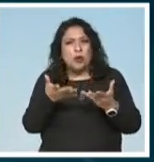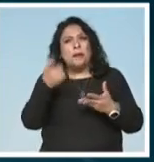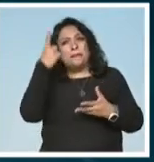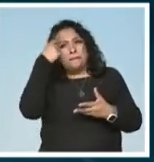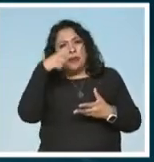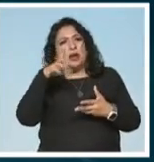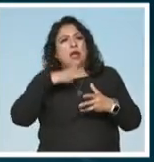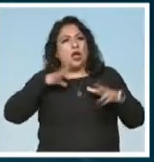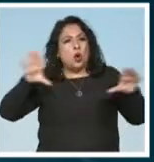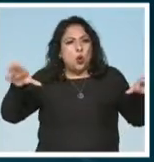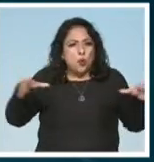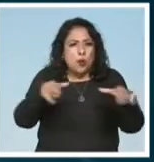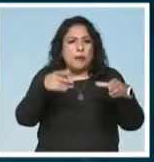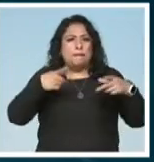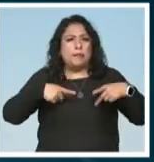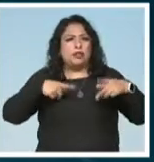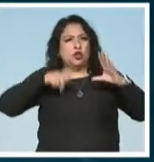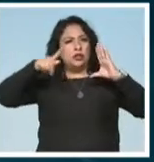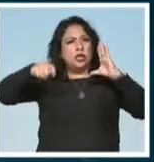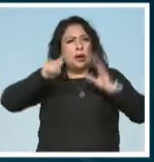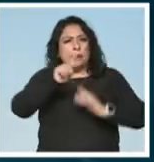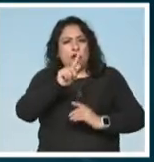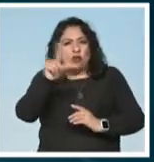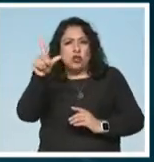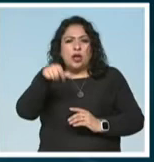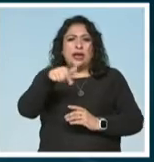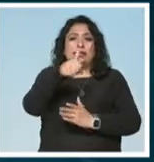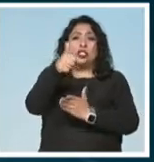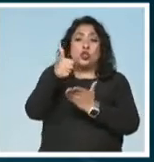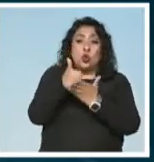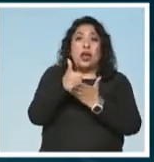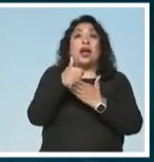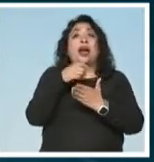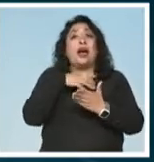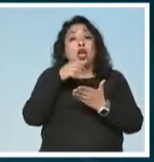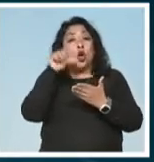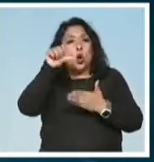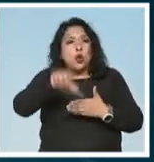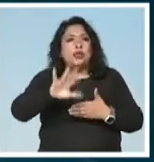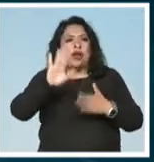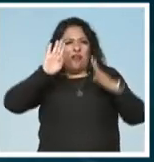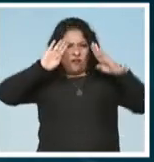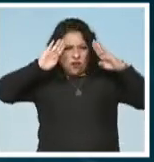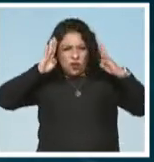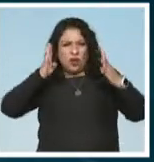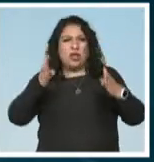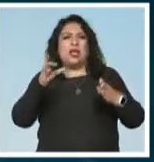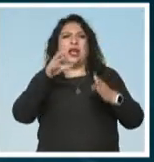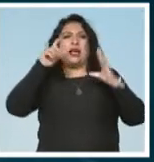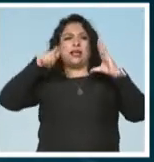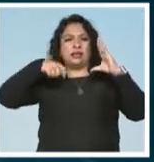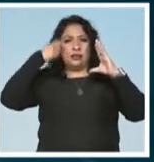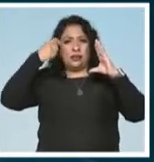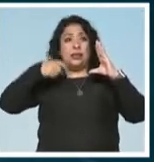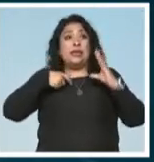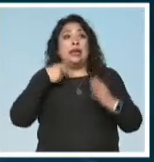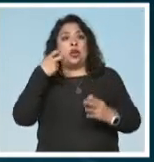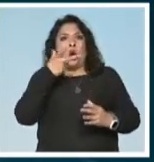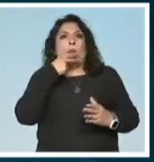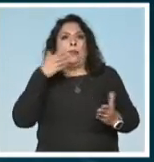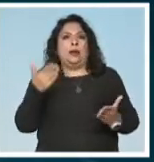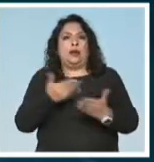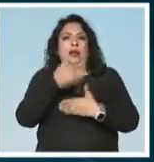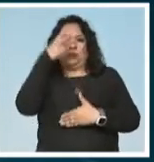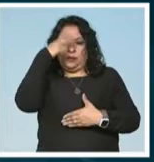una comunidad de cineastas profesionales, a que la ciudad tenga ya ahora una vocación propia hacia la cinematografía. Y es un